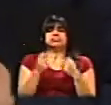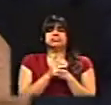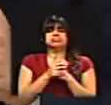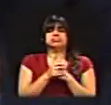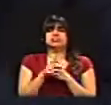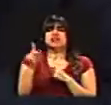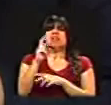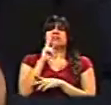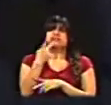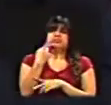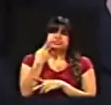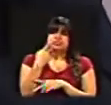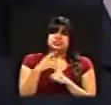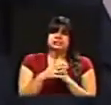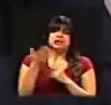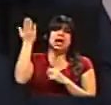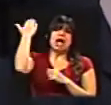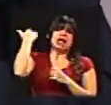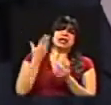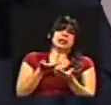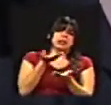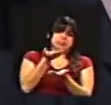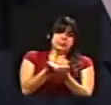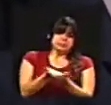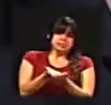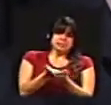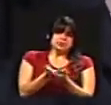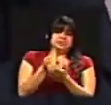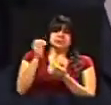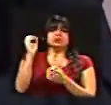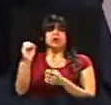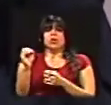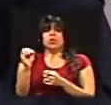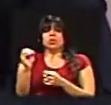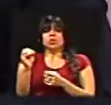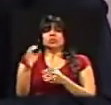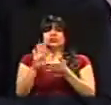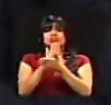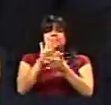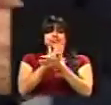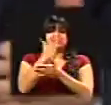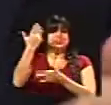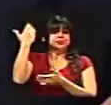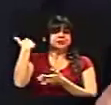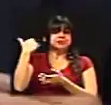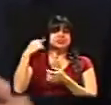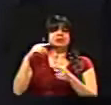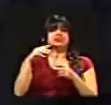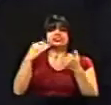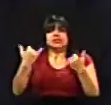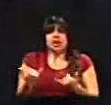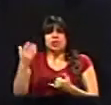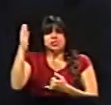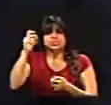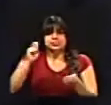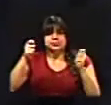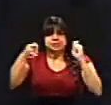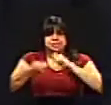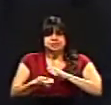que se contradice entre lo que ha planteado en algunos momentos o en documentos anteriores y lo que está exponiendo ahora.